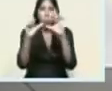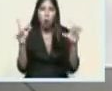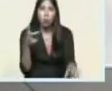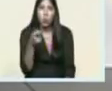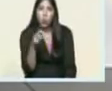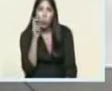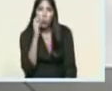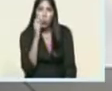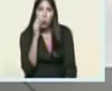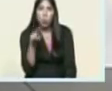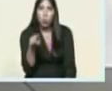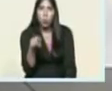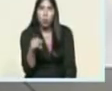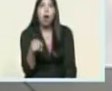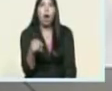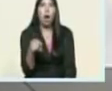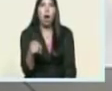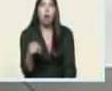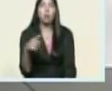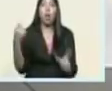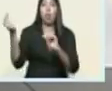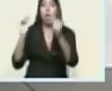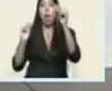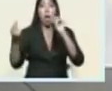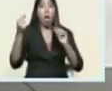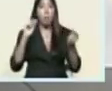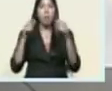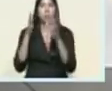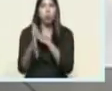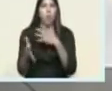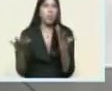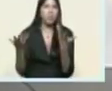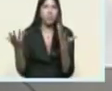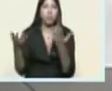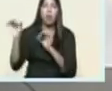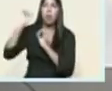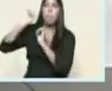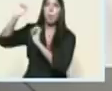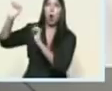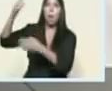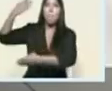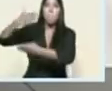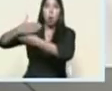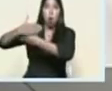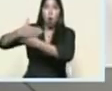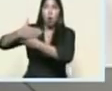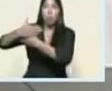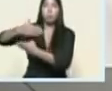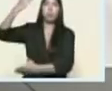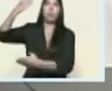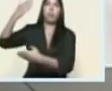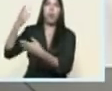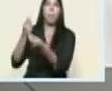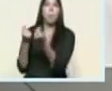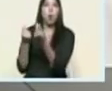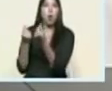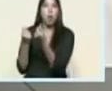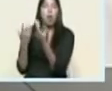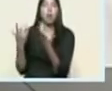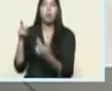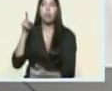la Organización de Naciones Unidas para rechazar el bloqueo y la persecución